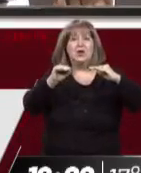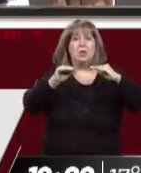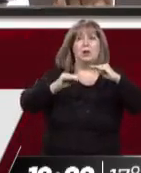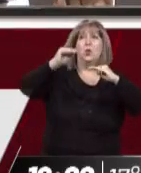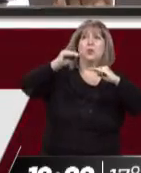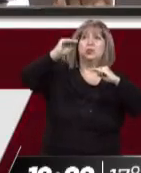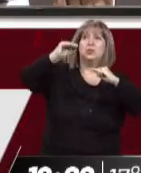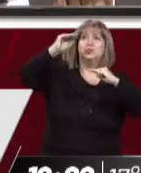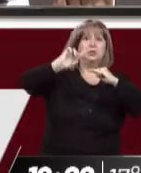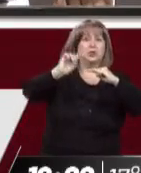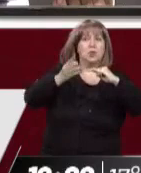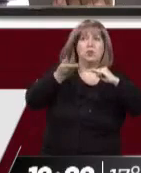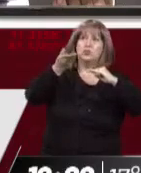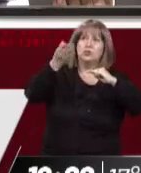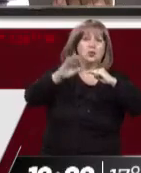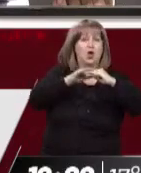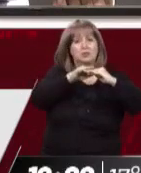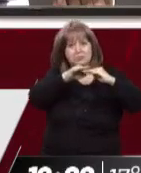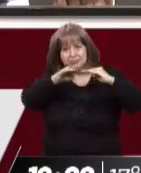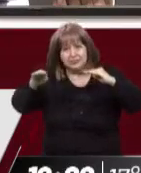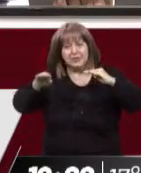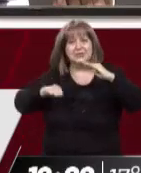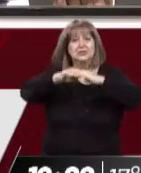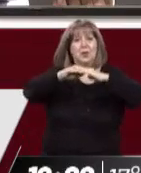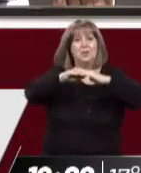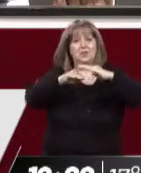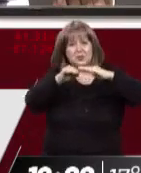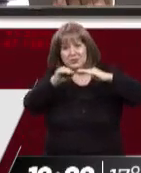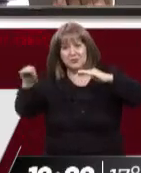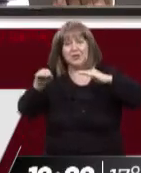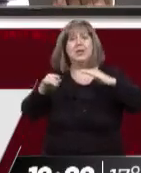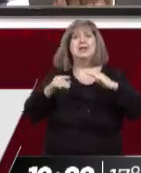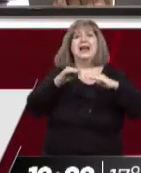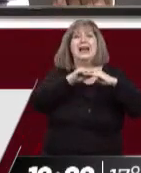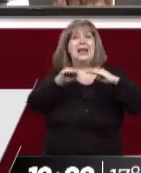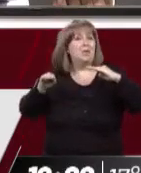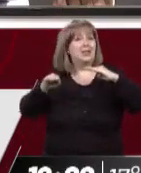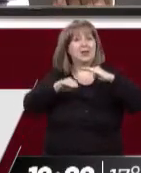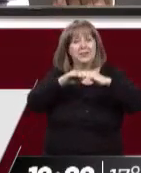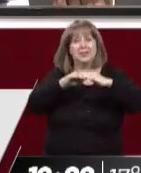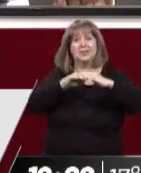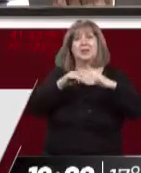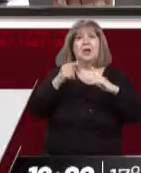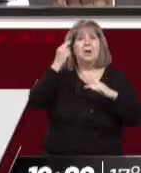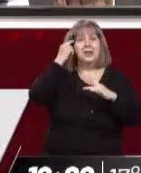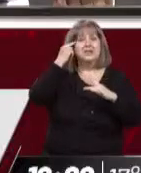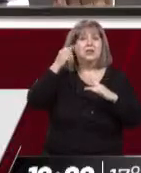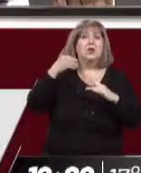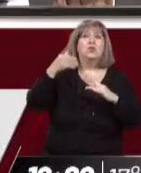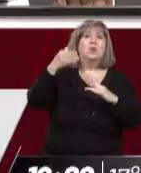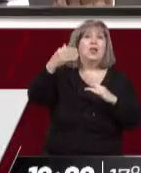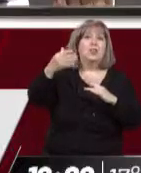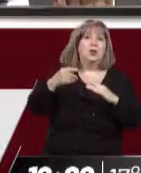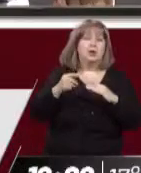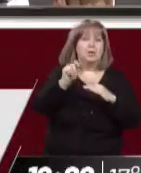precios, congelar también salarios o poner algún tipo de pauta límite que permita un horizonte de previsibilidad. Uh-huh.